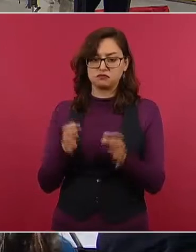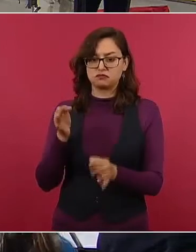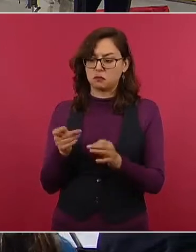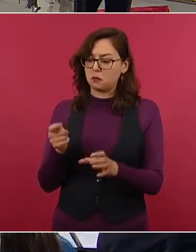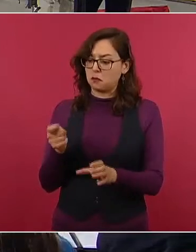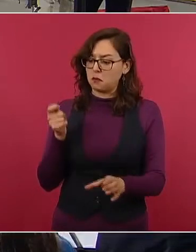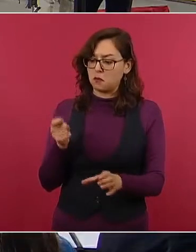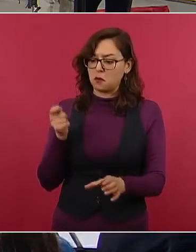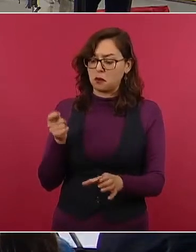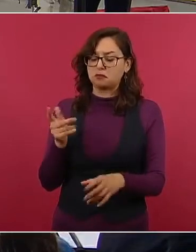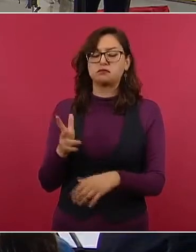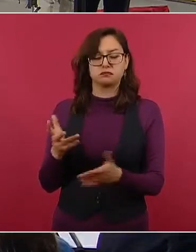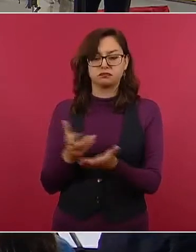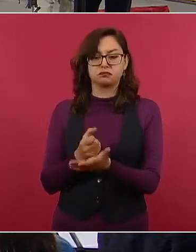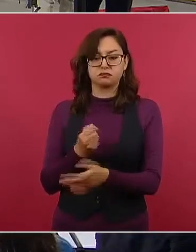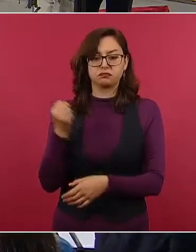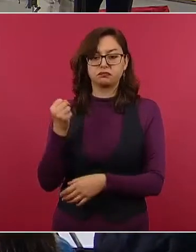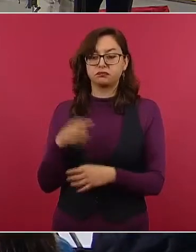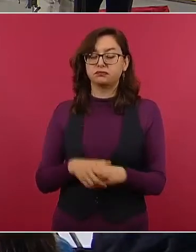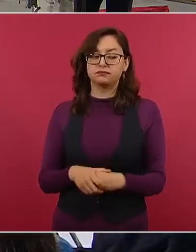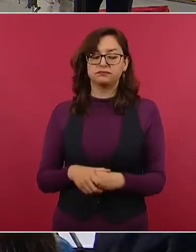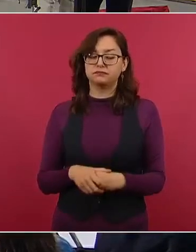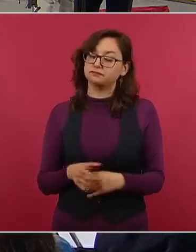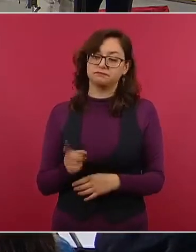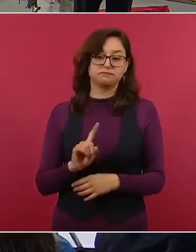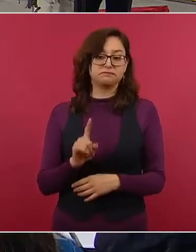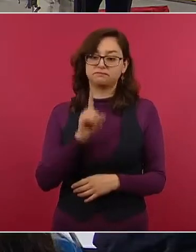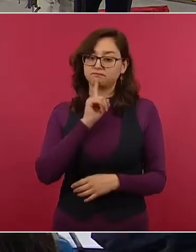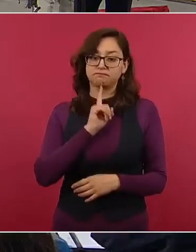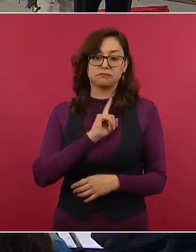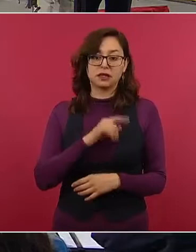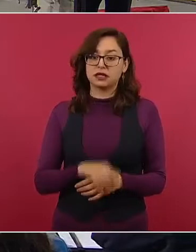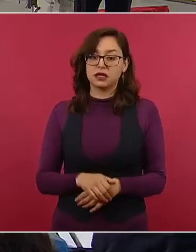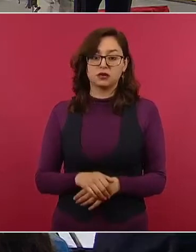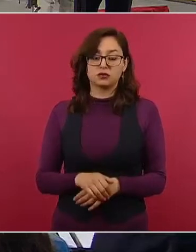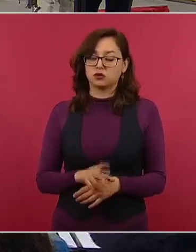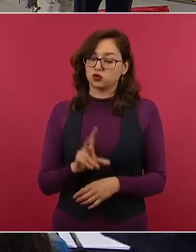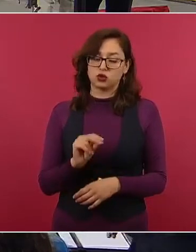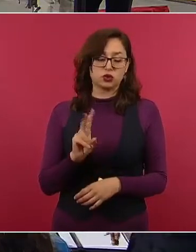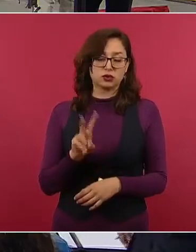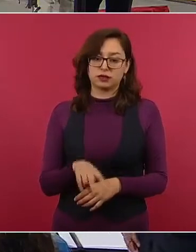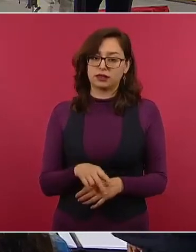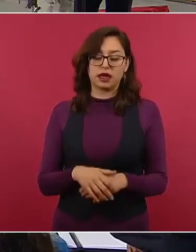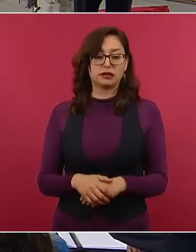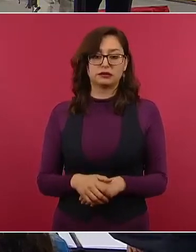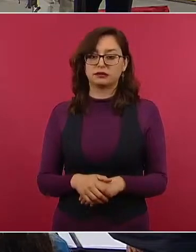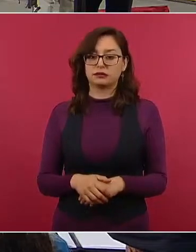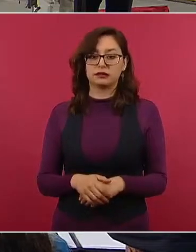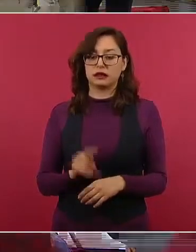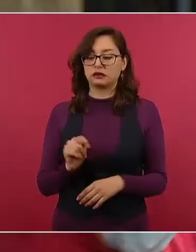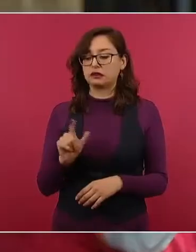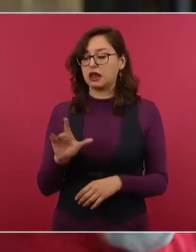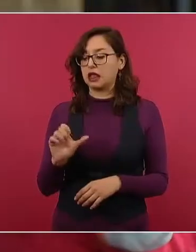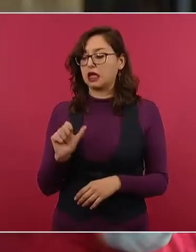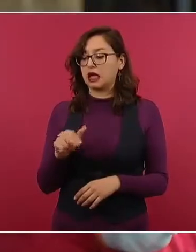portuario, cosa que no es cierto, porque además está bajo el Tratado de Libre Comercio el asunto. Y además que son cosas